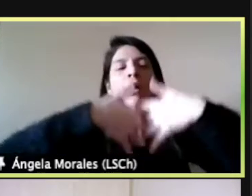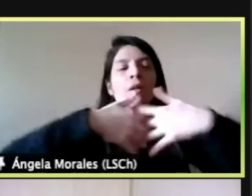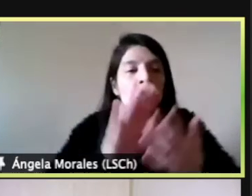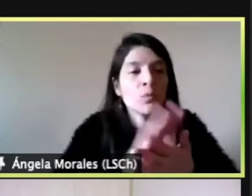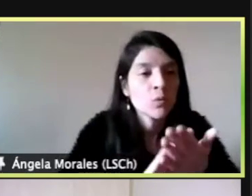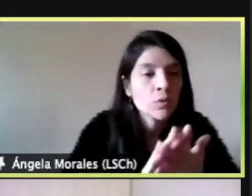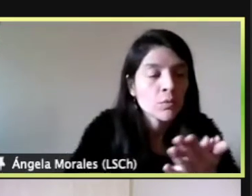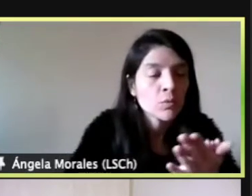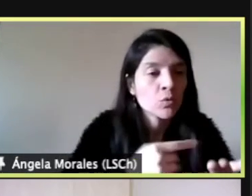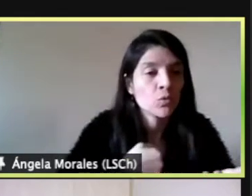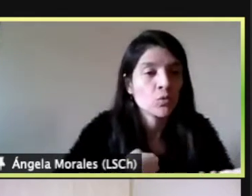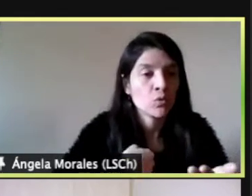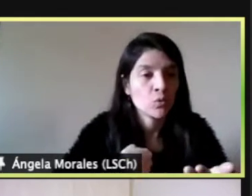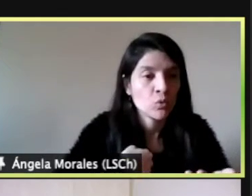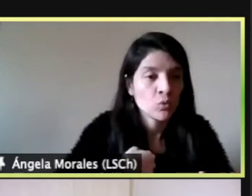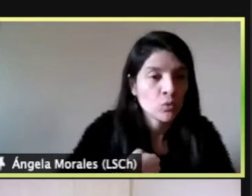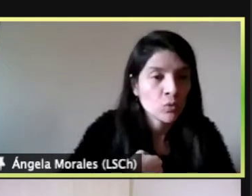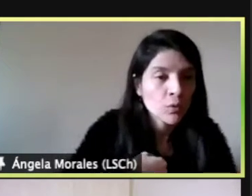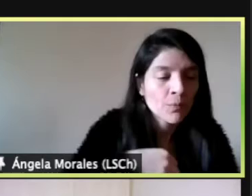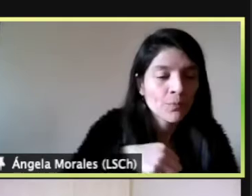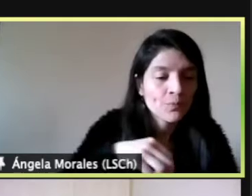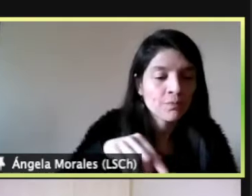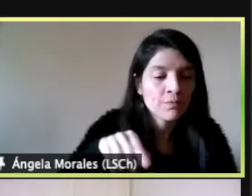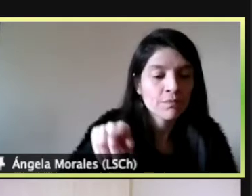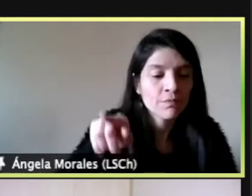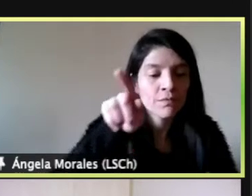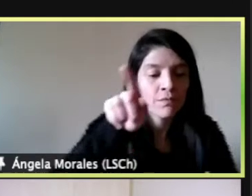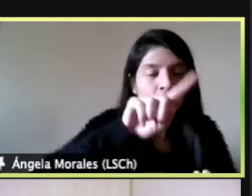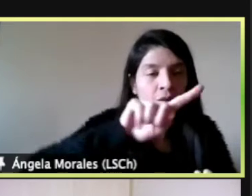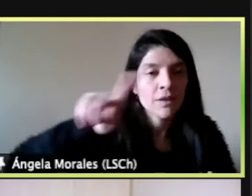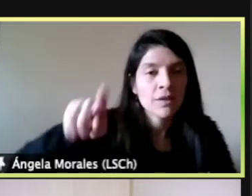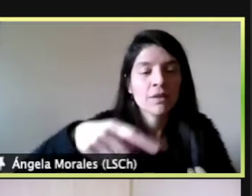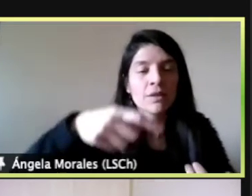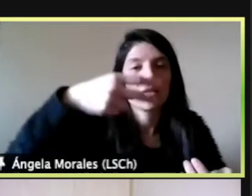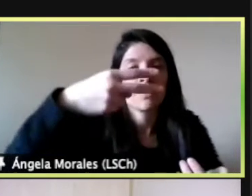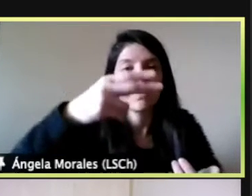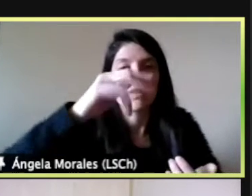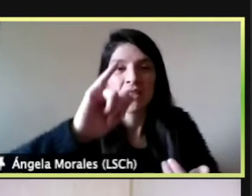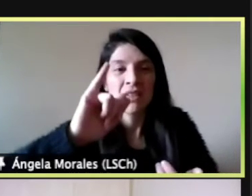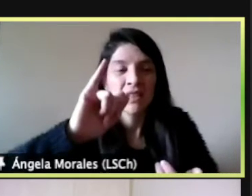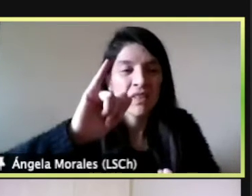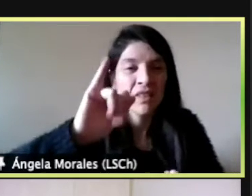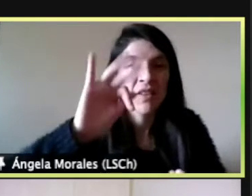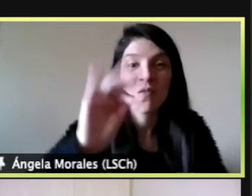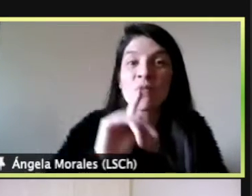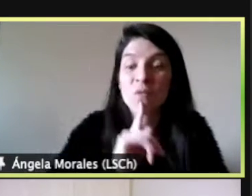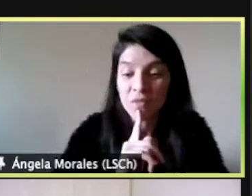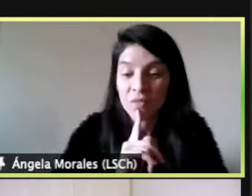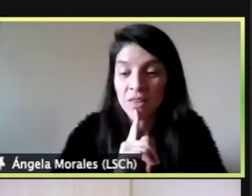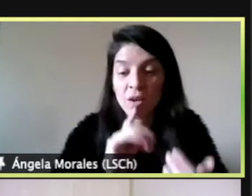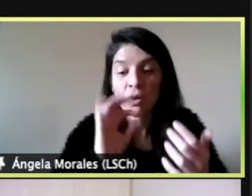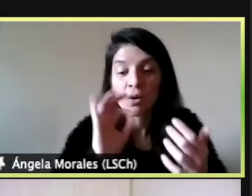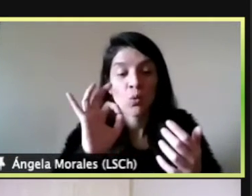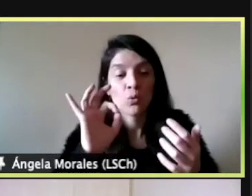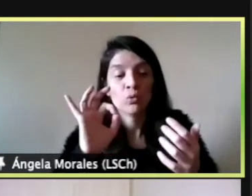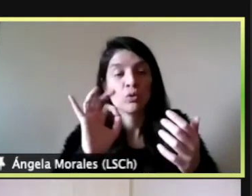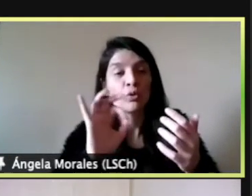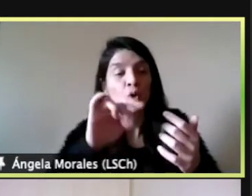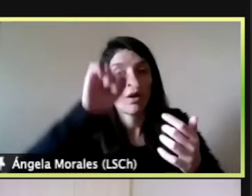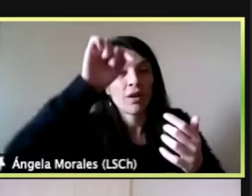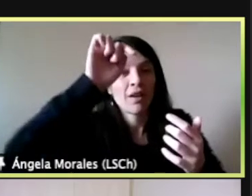se llama Shift, que está justo abajo del Enter, que tiene una flechita hacia